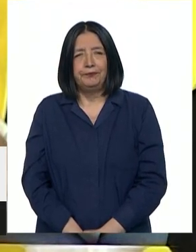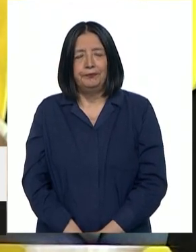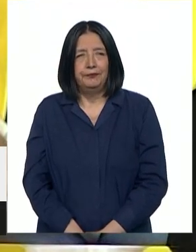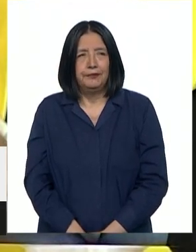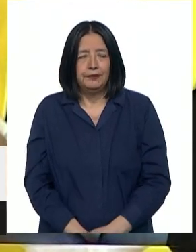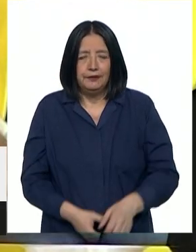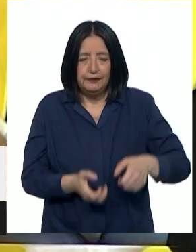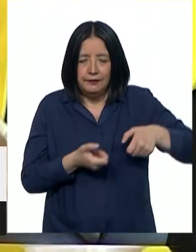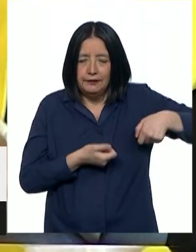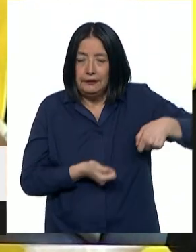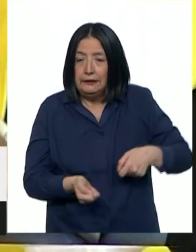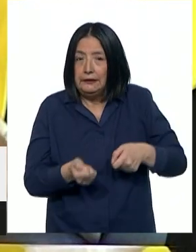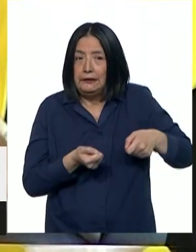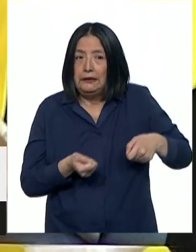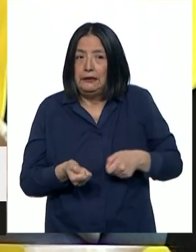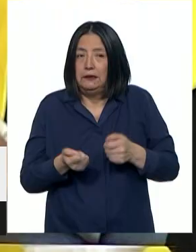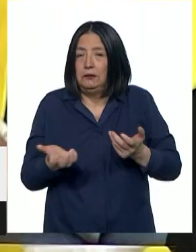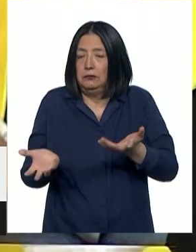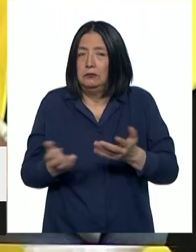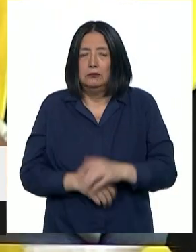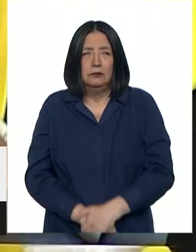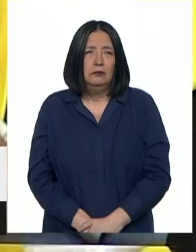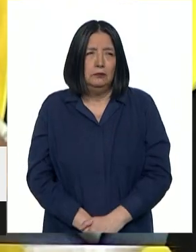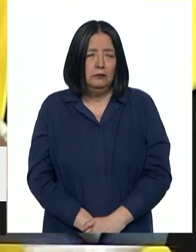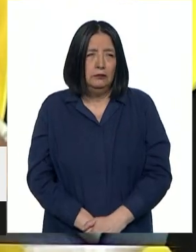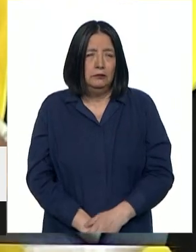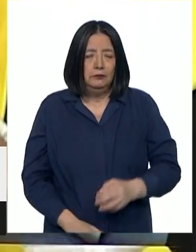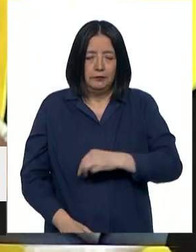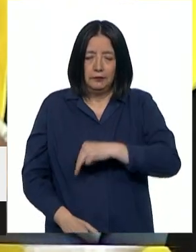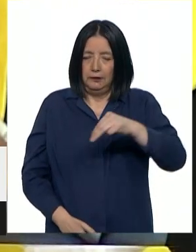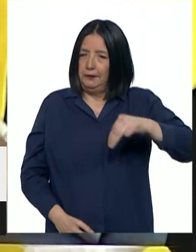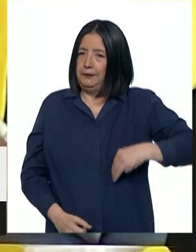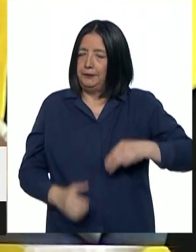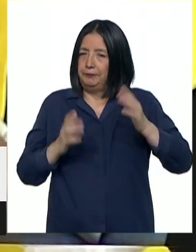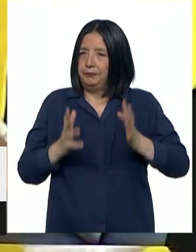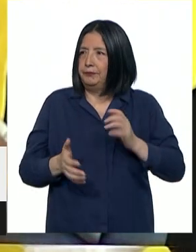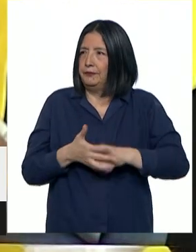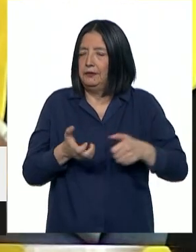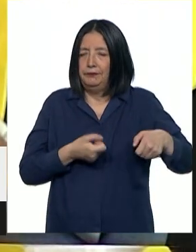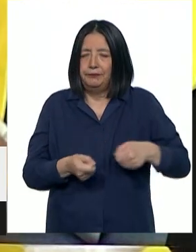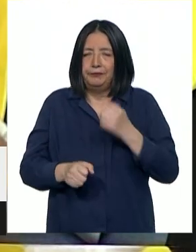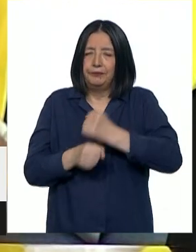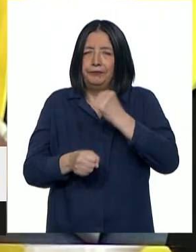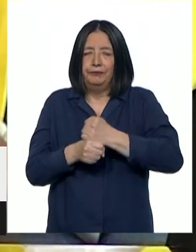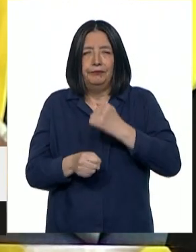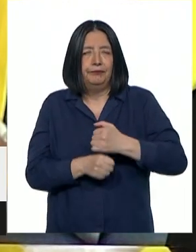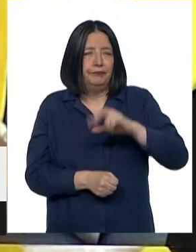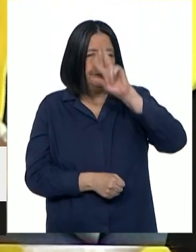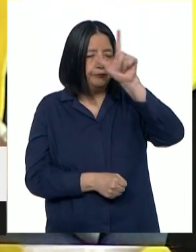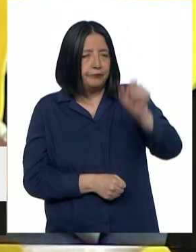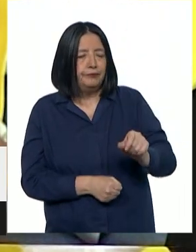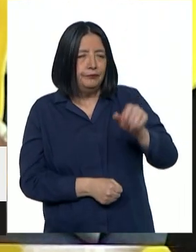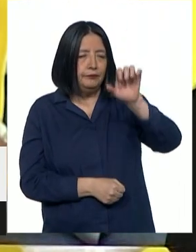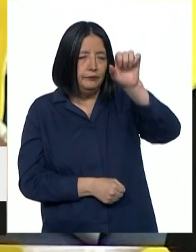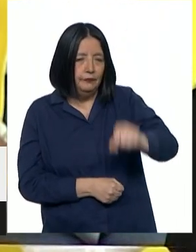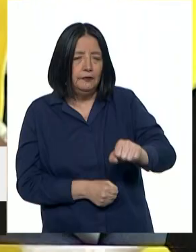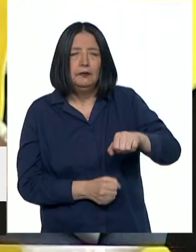En agricultura, nuestra ministra está trabajando en todo el sur del Perú y en el norte y en el